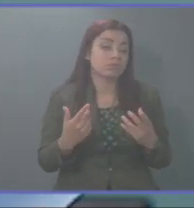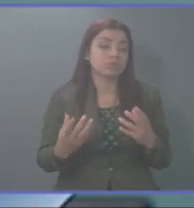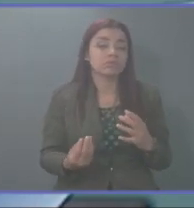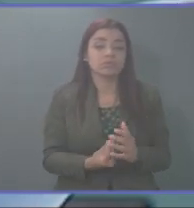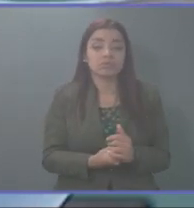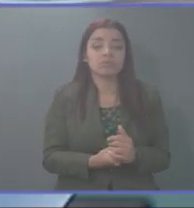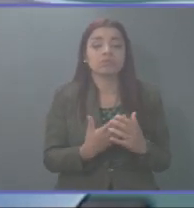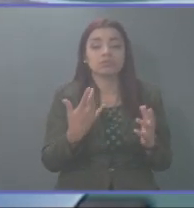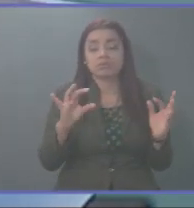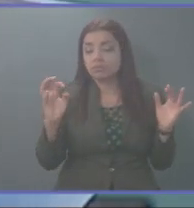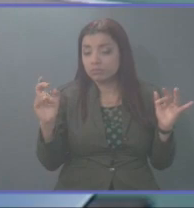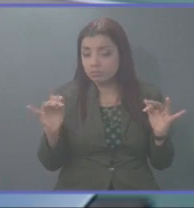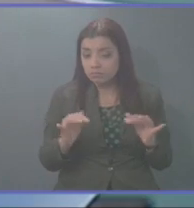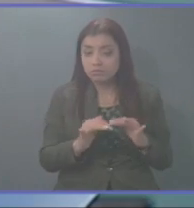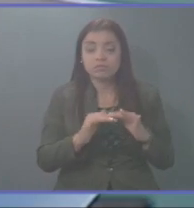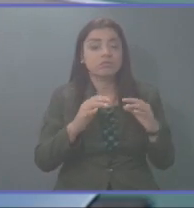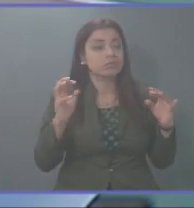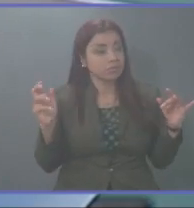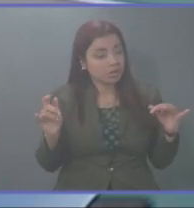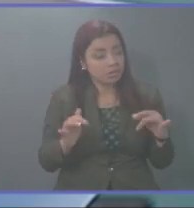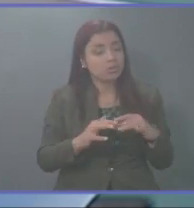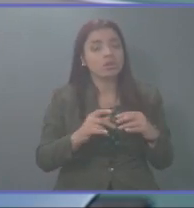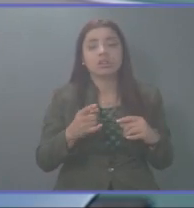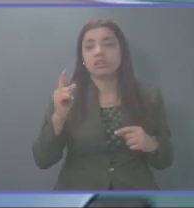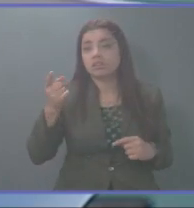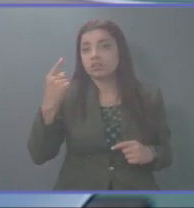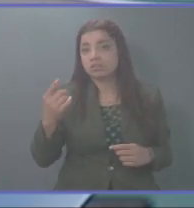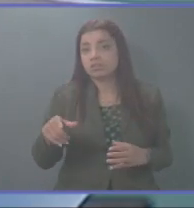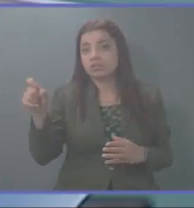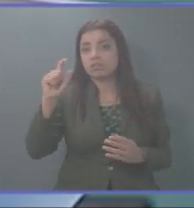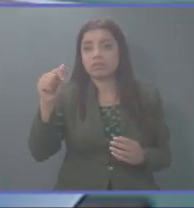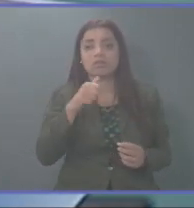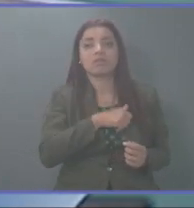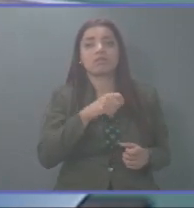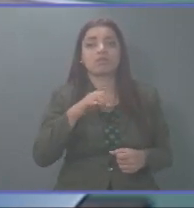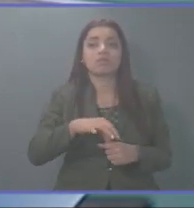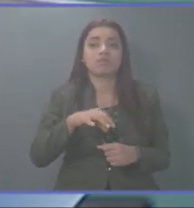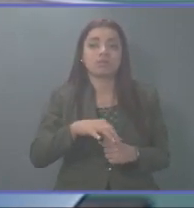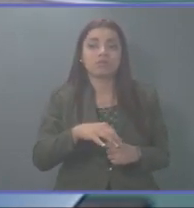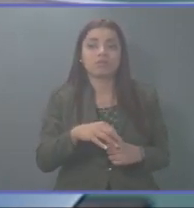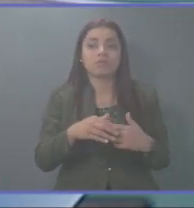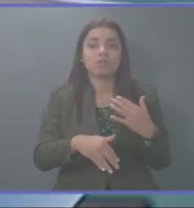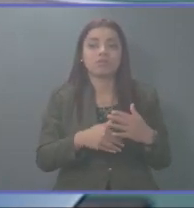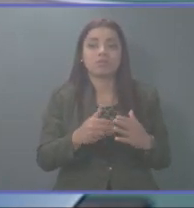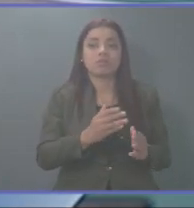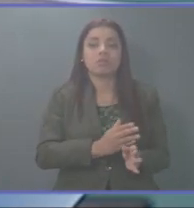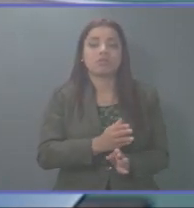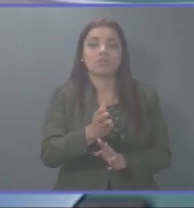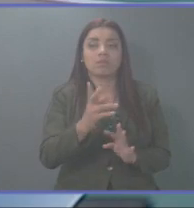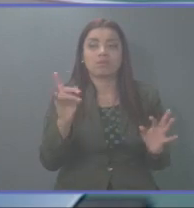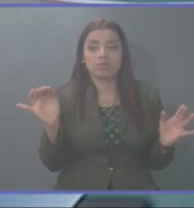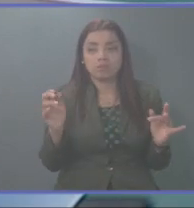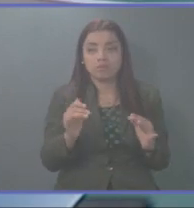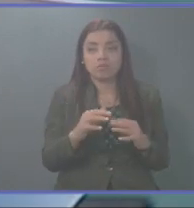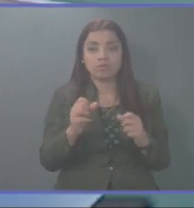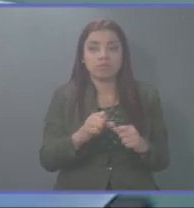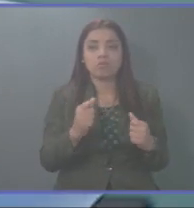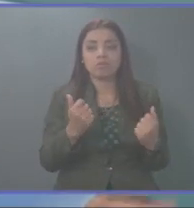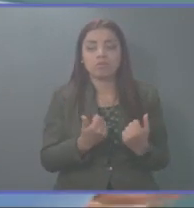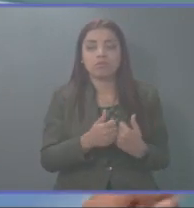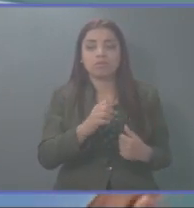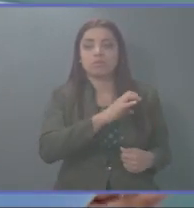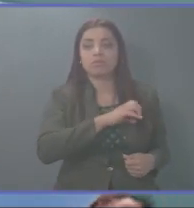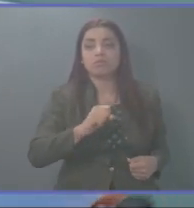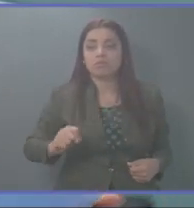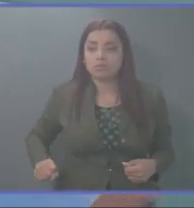se han sostenido reuniones en distintos foros con autoridades electorales, con sectores académicos, reuniones con asociaciones de salvadoreños